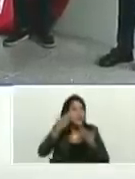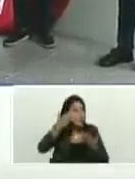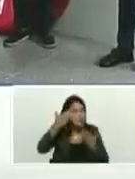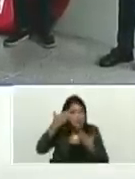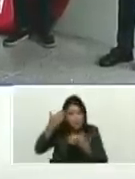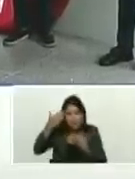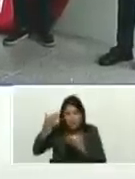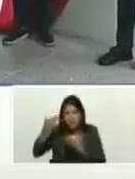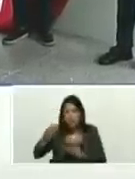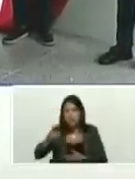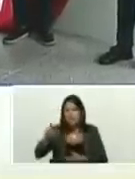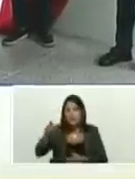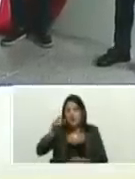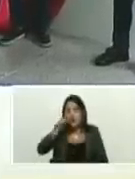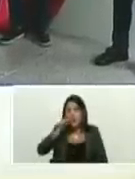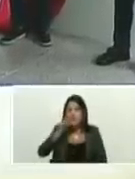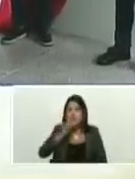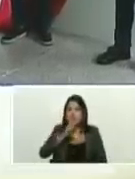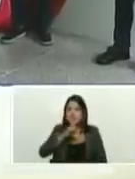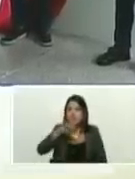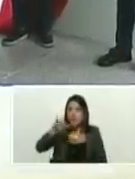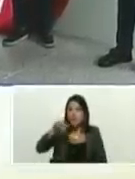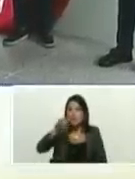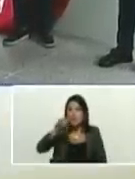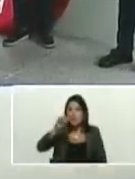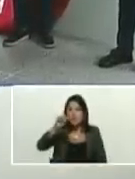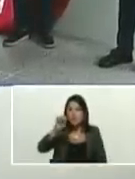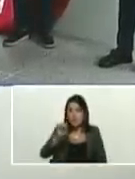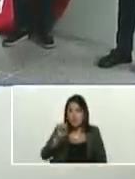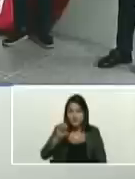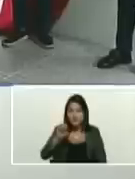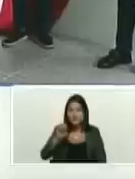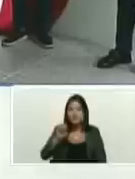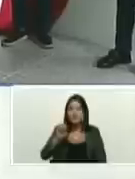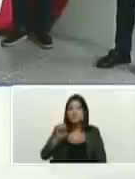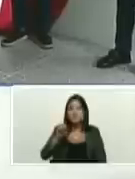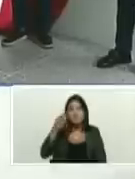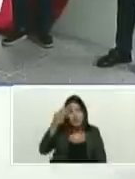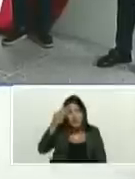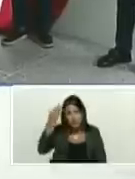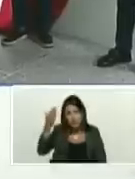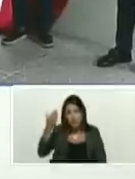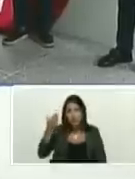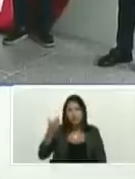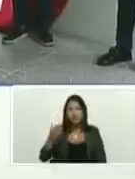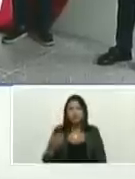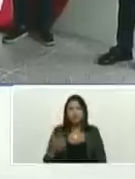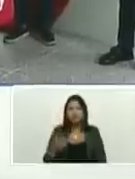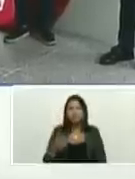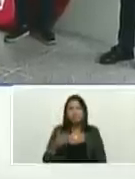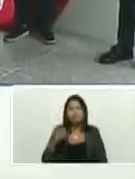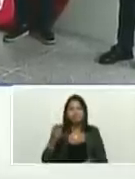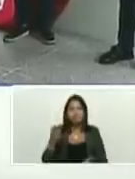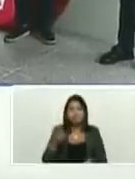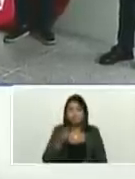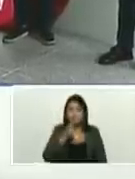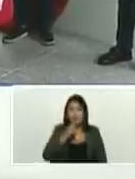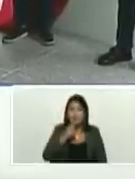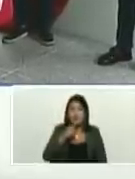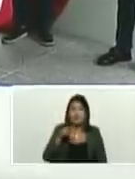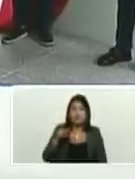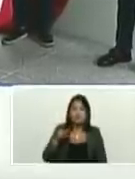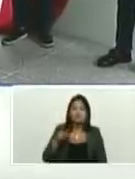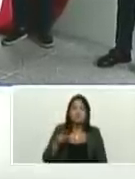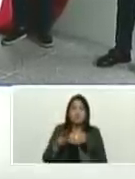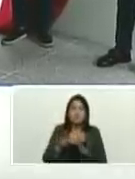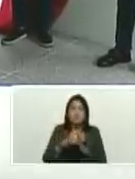José Antonio, vale. Qué buen mensaje, qué fuerza nos transmitió. Y qué bonito. De